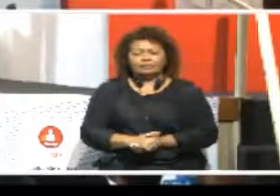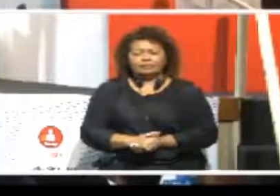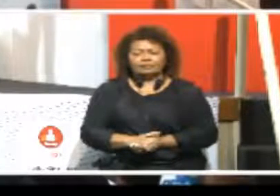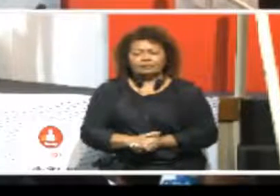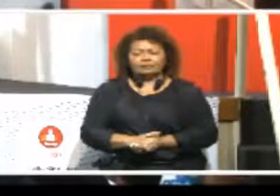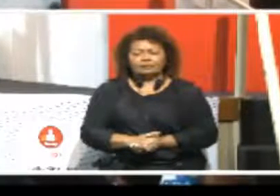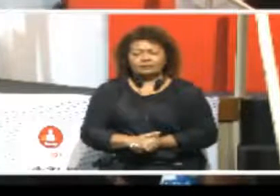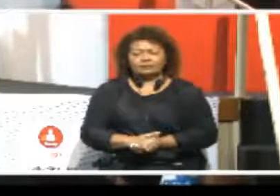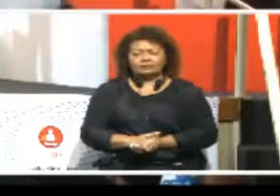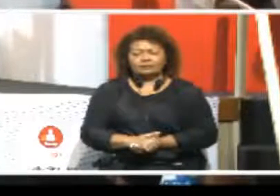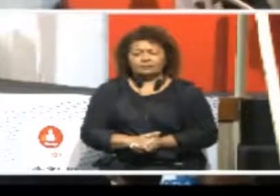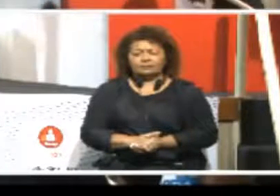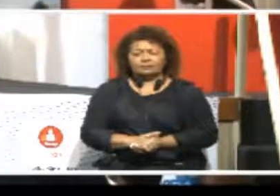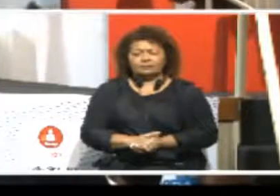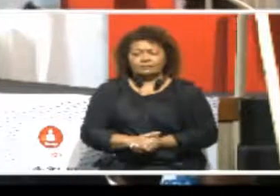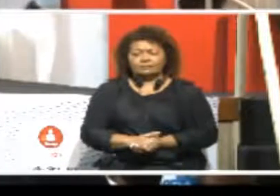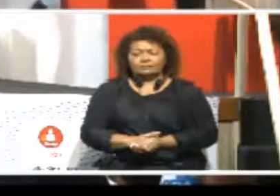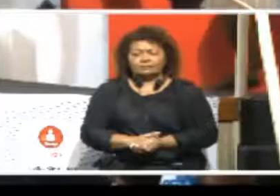Gracias, Evelyn.